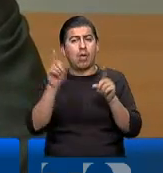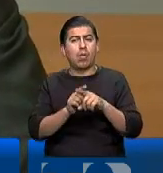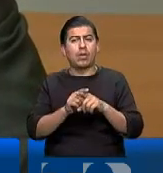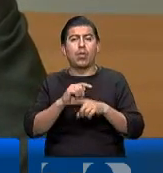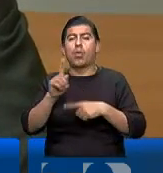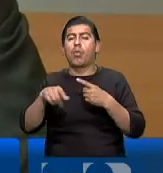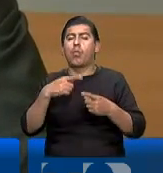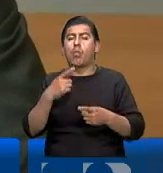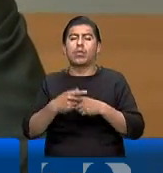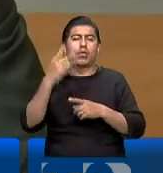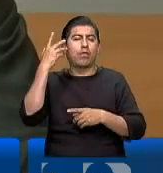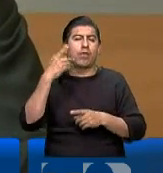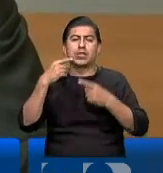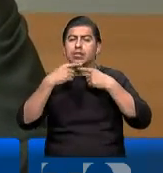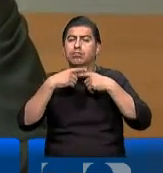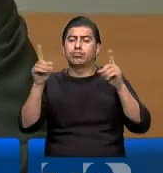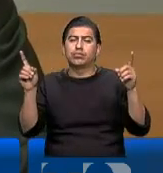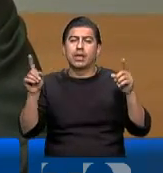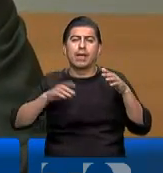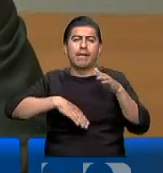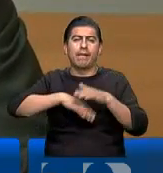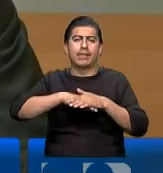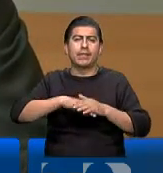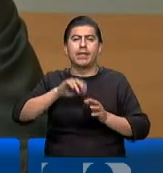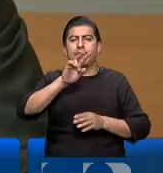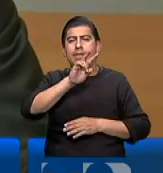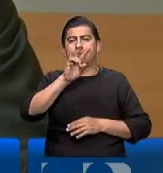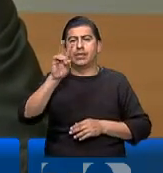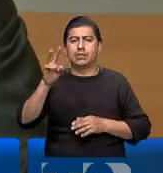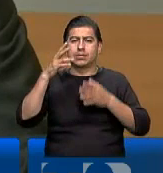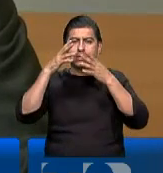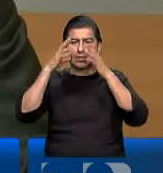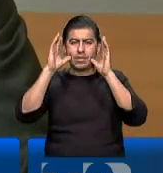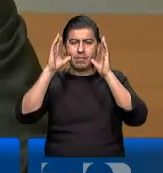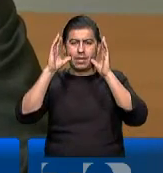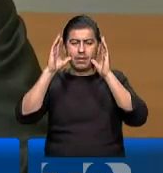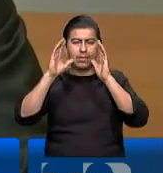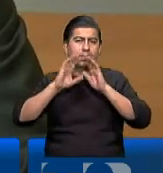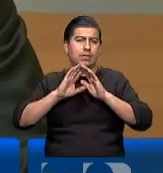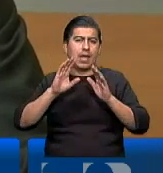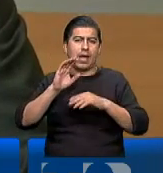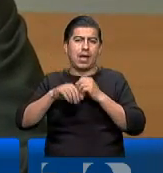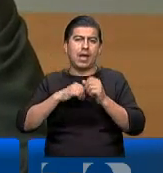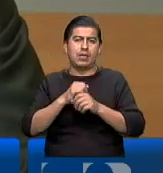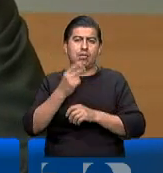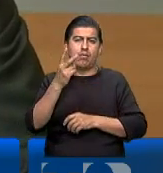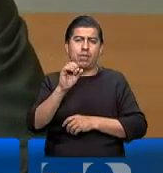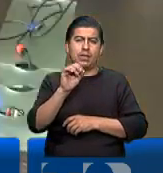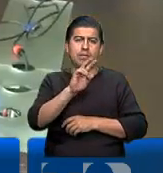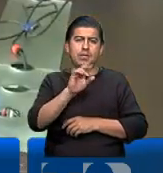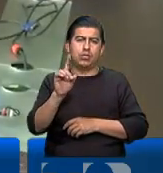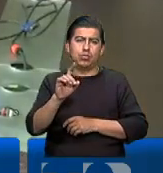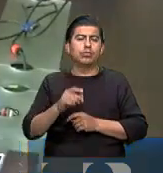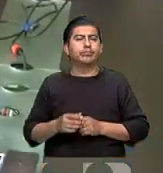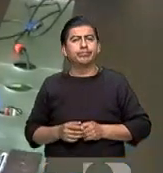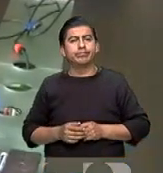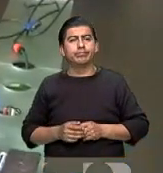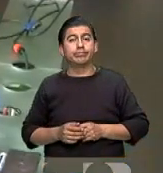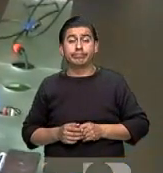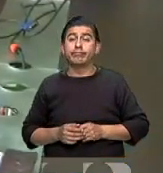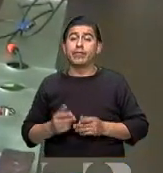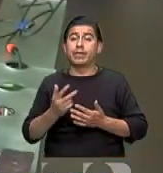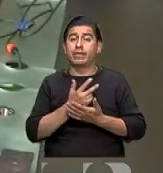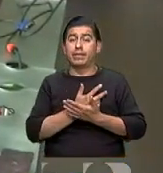realizarse máximo hasta el 22 de diciembre del año en curso serán tres semanas